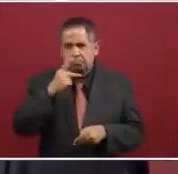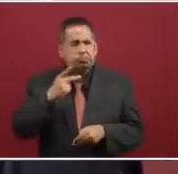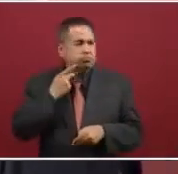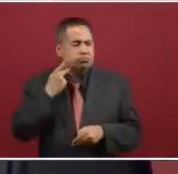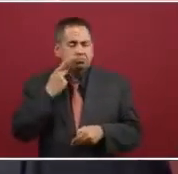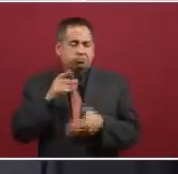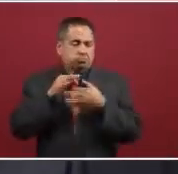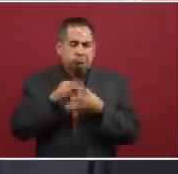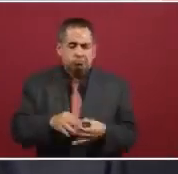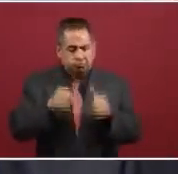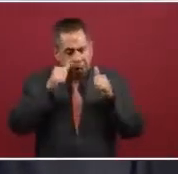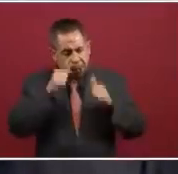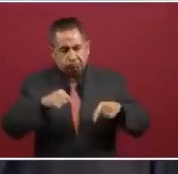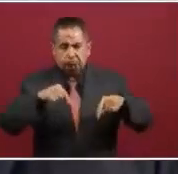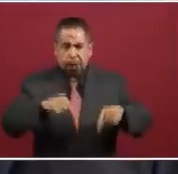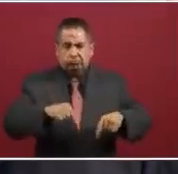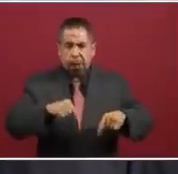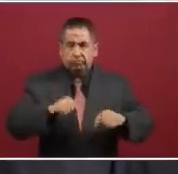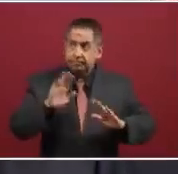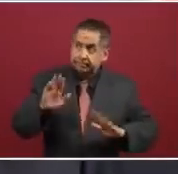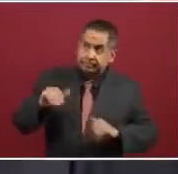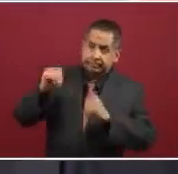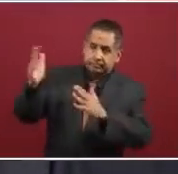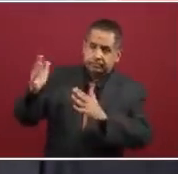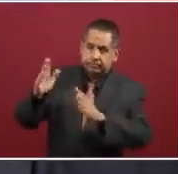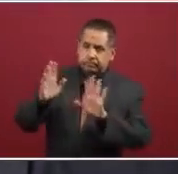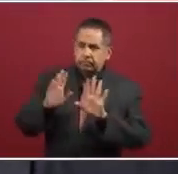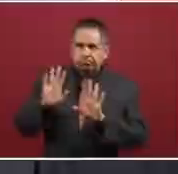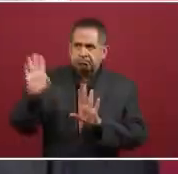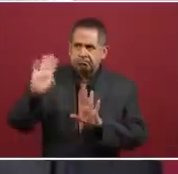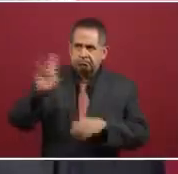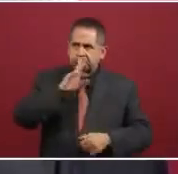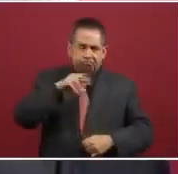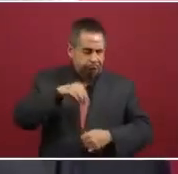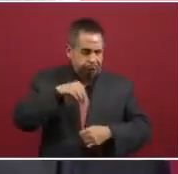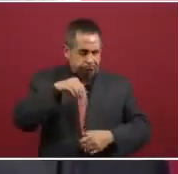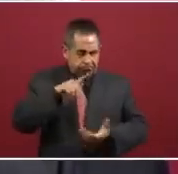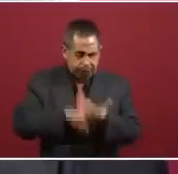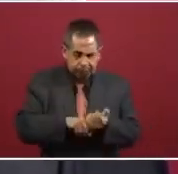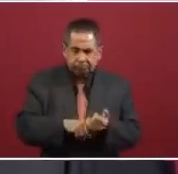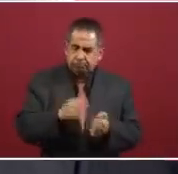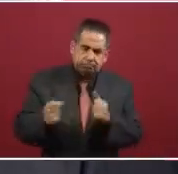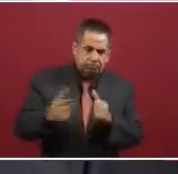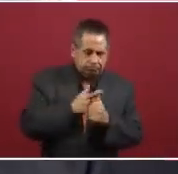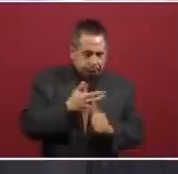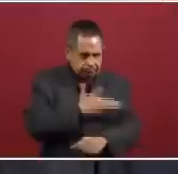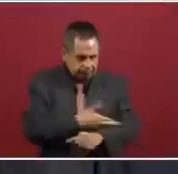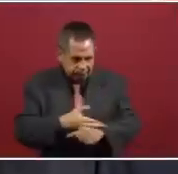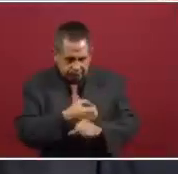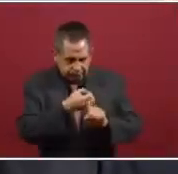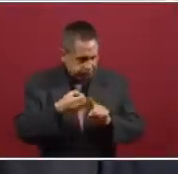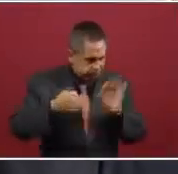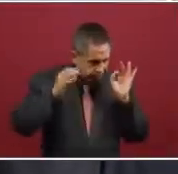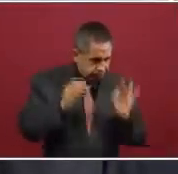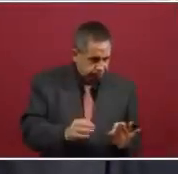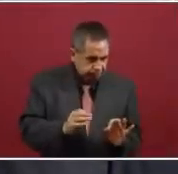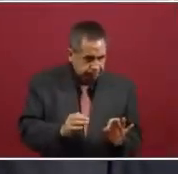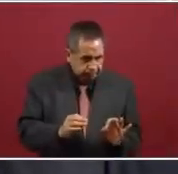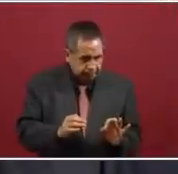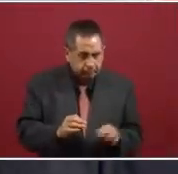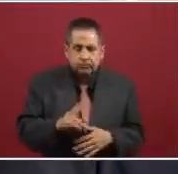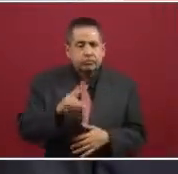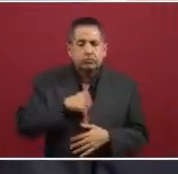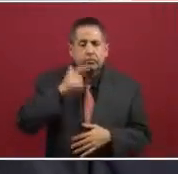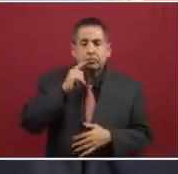política exterior es la interior. No quiero ser candil